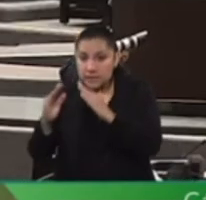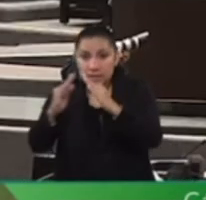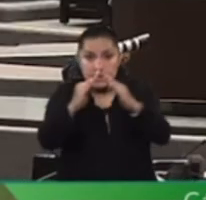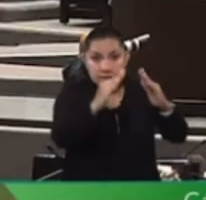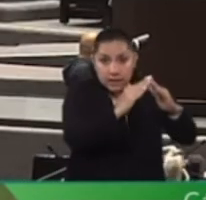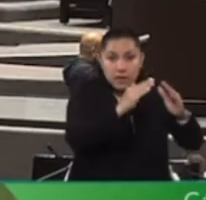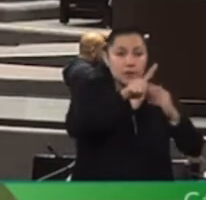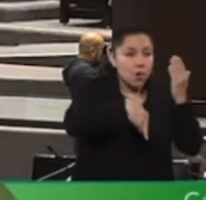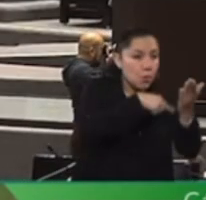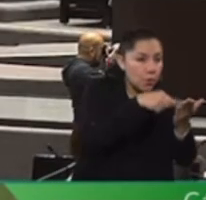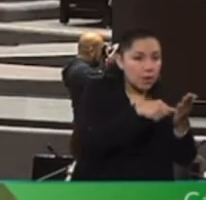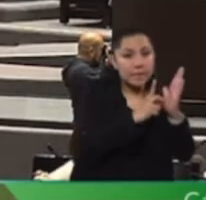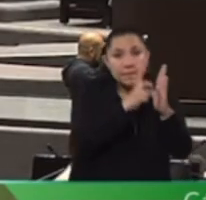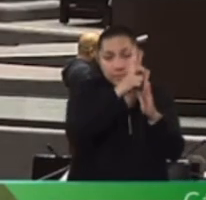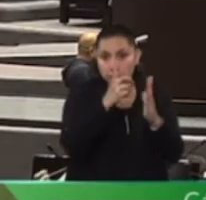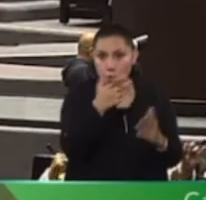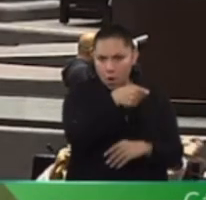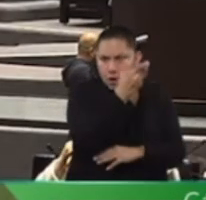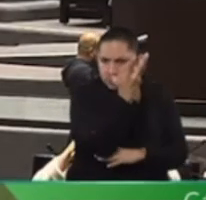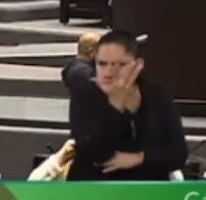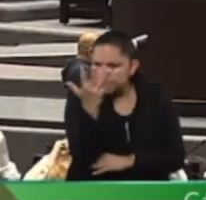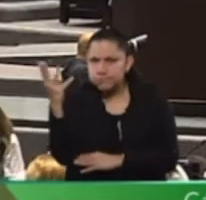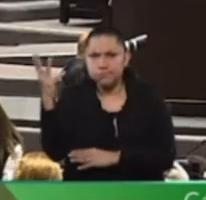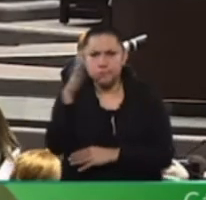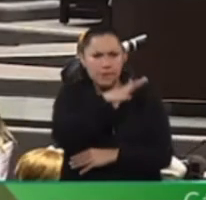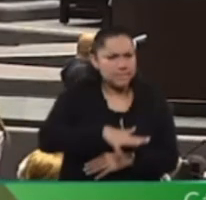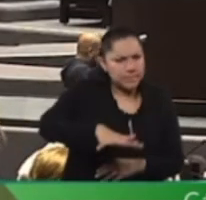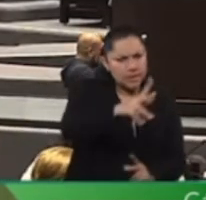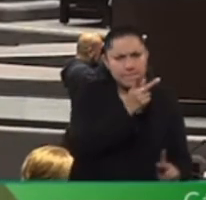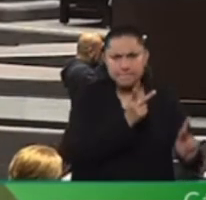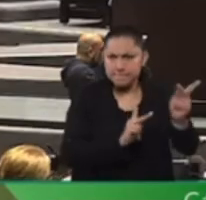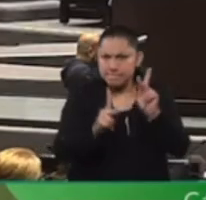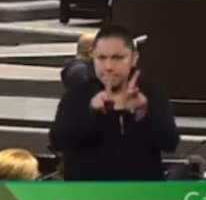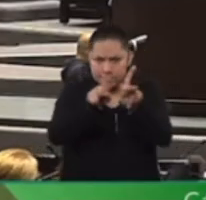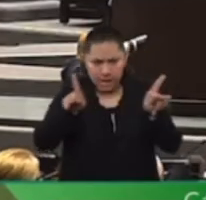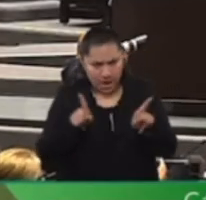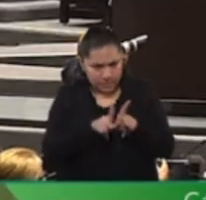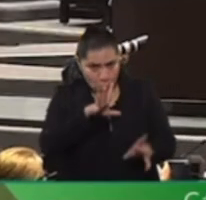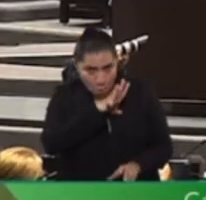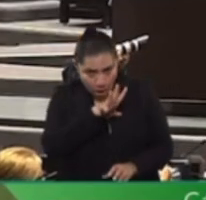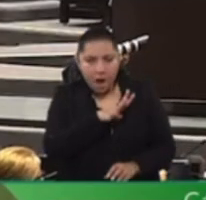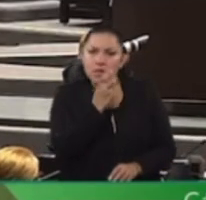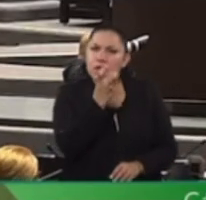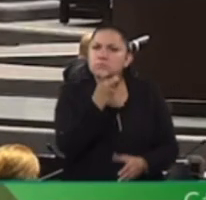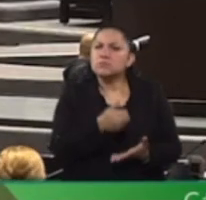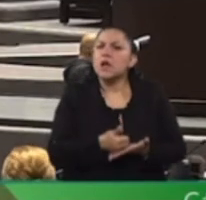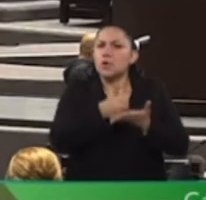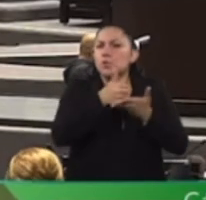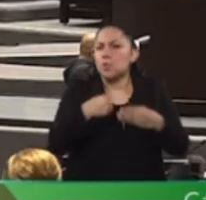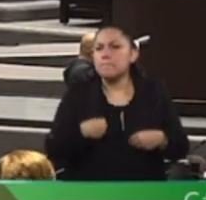verdes. Se brindarían mayores oportunidades para la práctica de ejercicio, de interacción social y